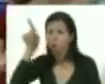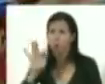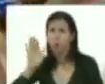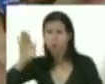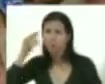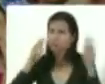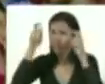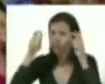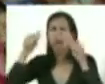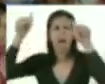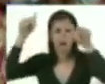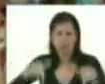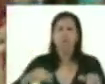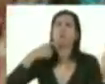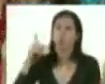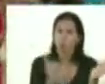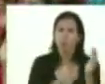pueblo,